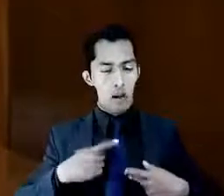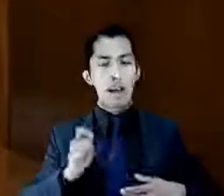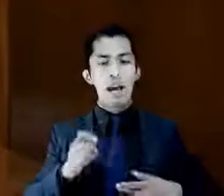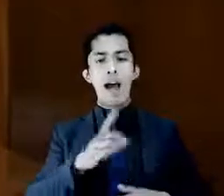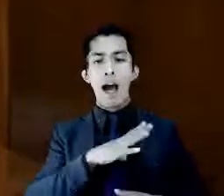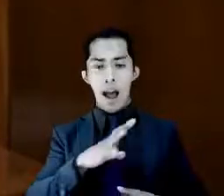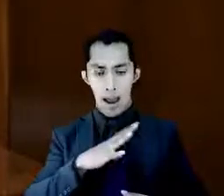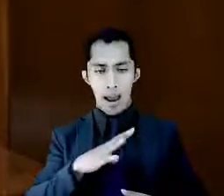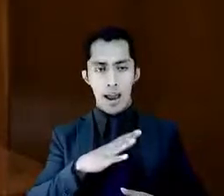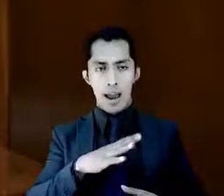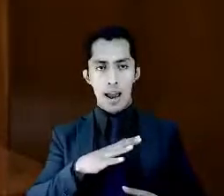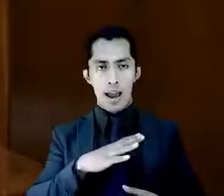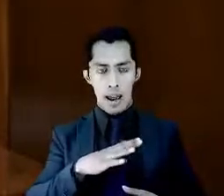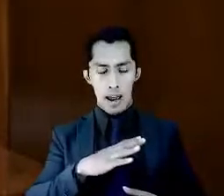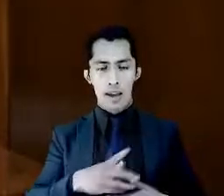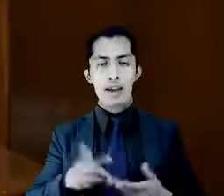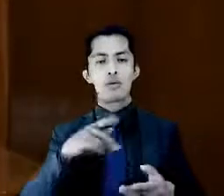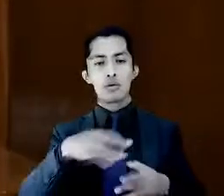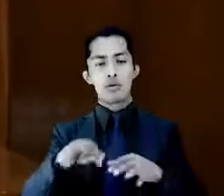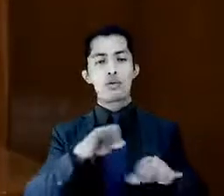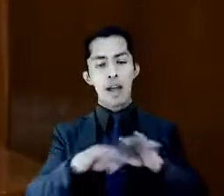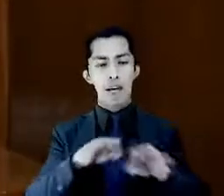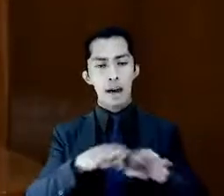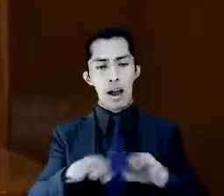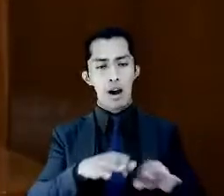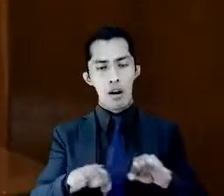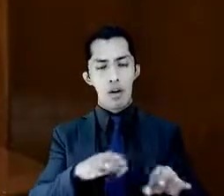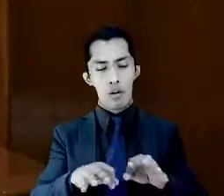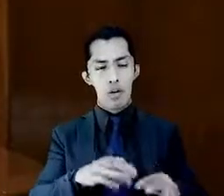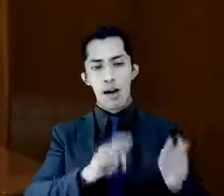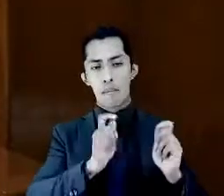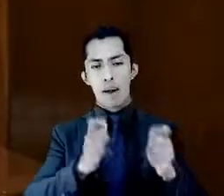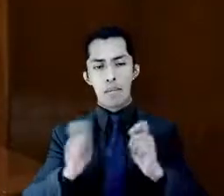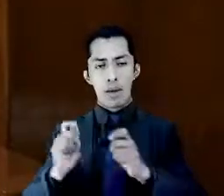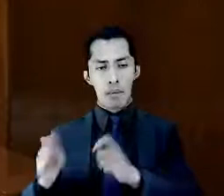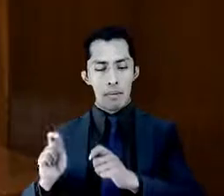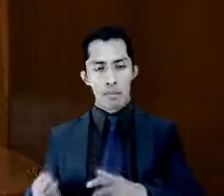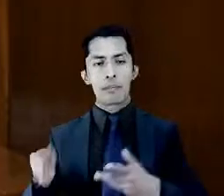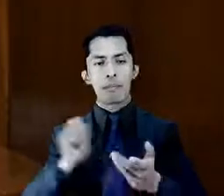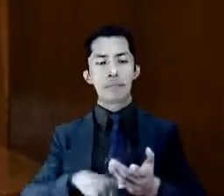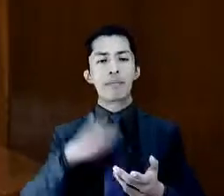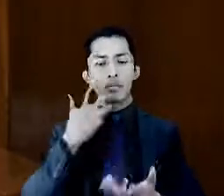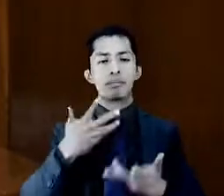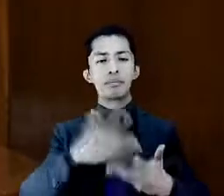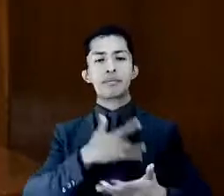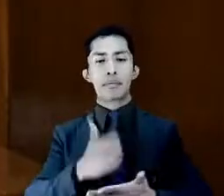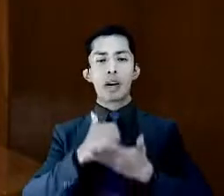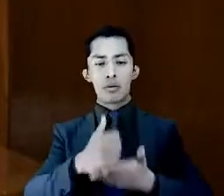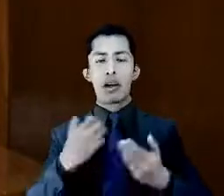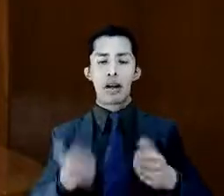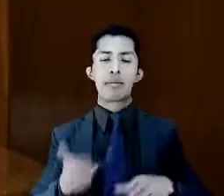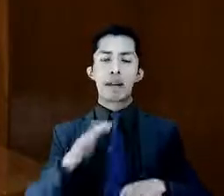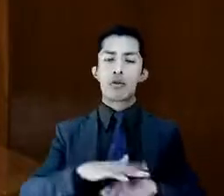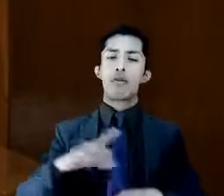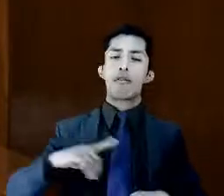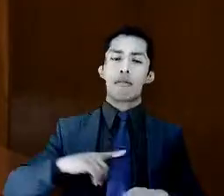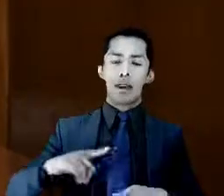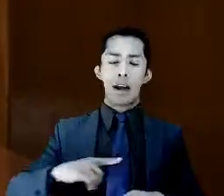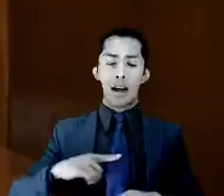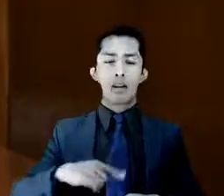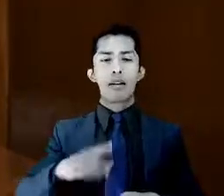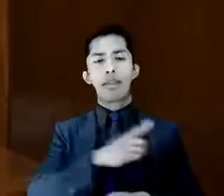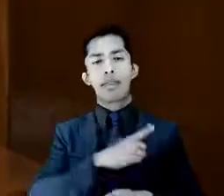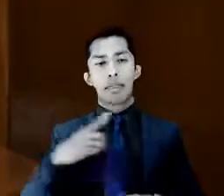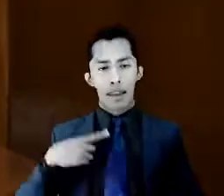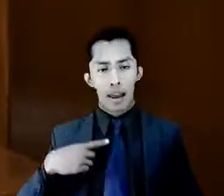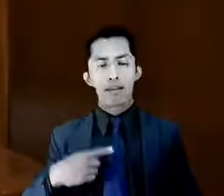división del trabajo que extraña la aspiración solidaria de la administración pública de poner